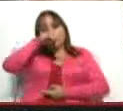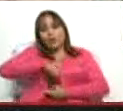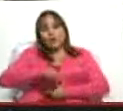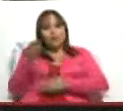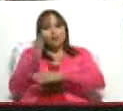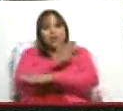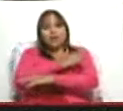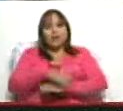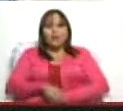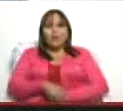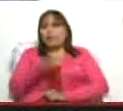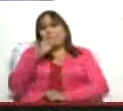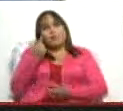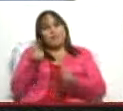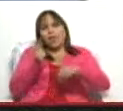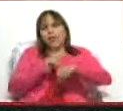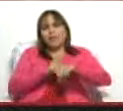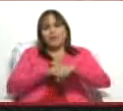mucho tiempo esperando.